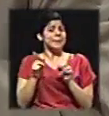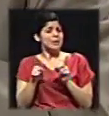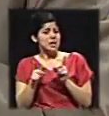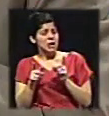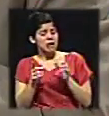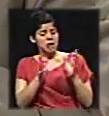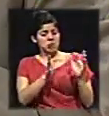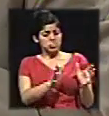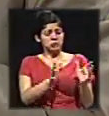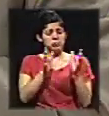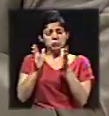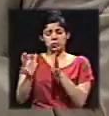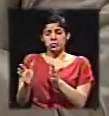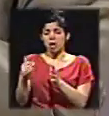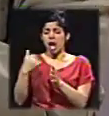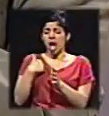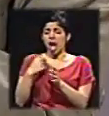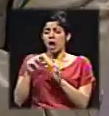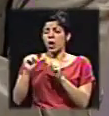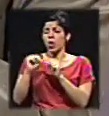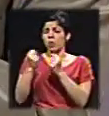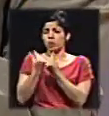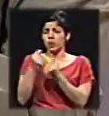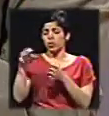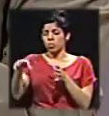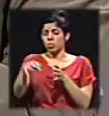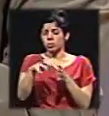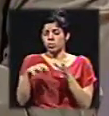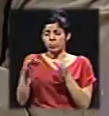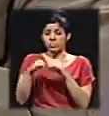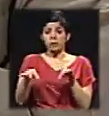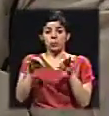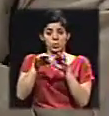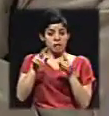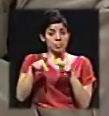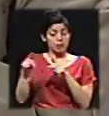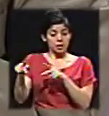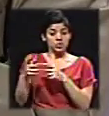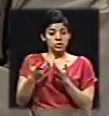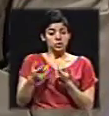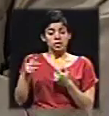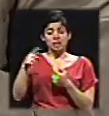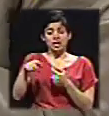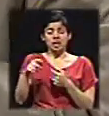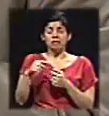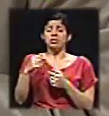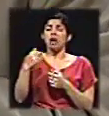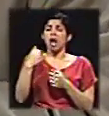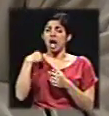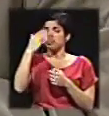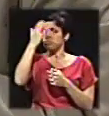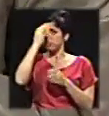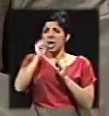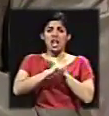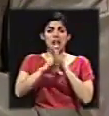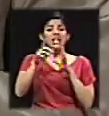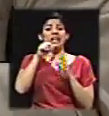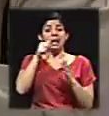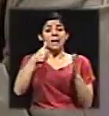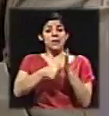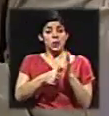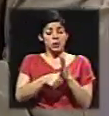hay grupos importantes de ciudadanos que no solo tienen claro por quién van a votar, sino